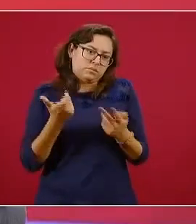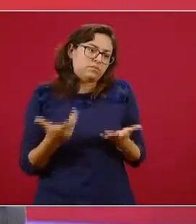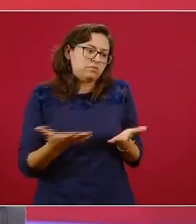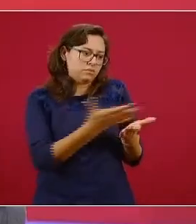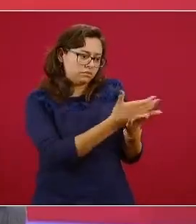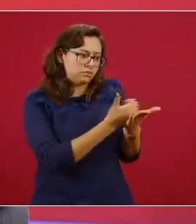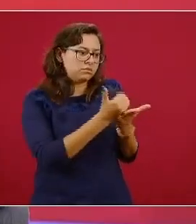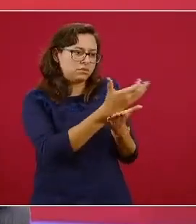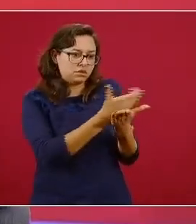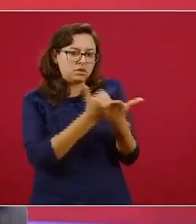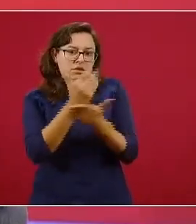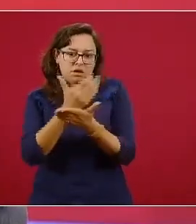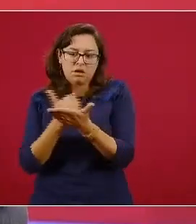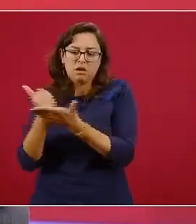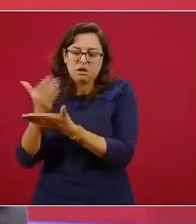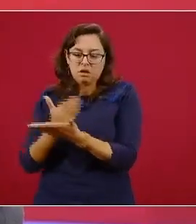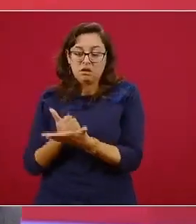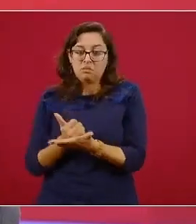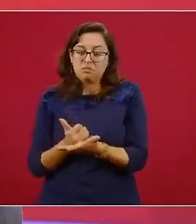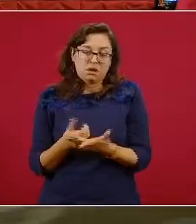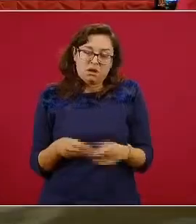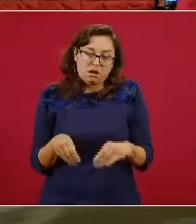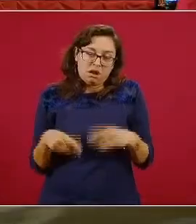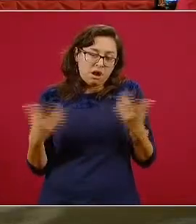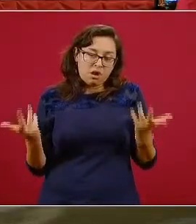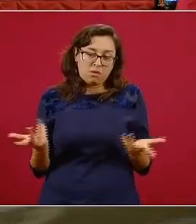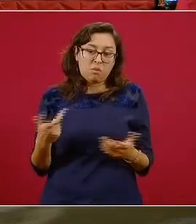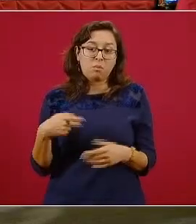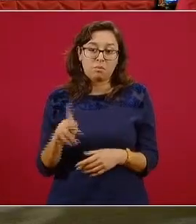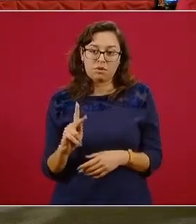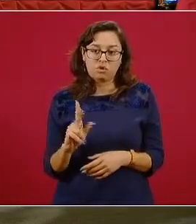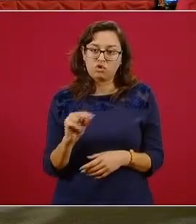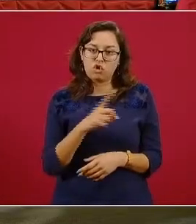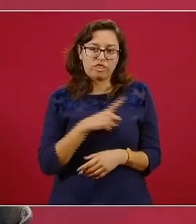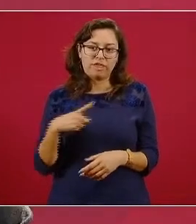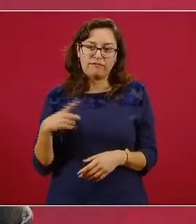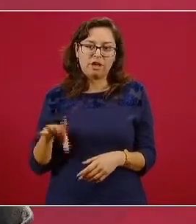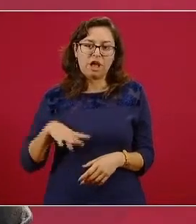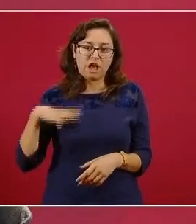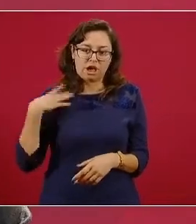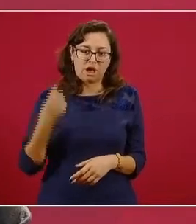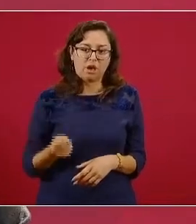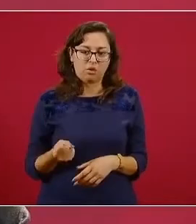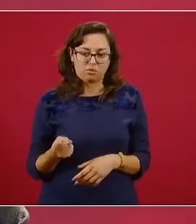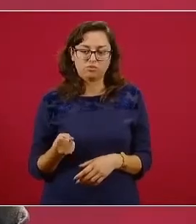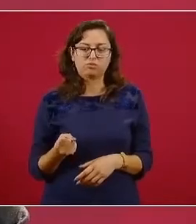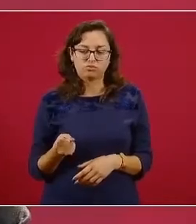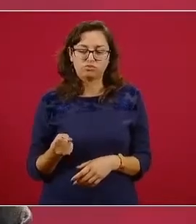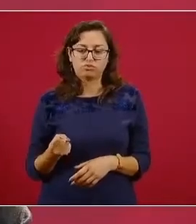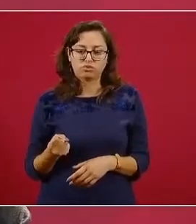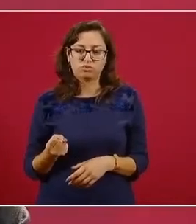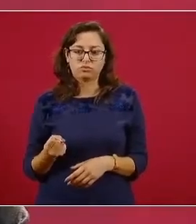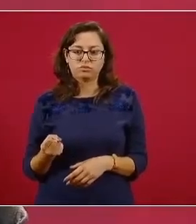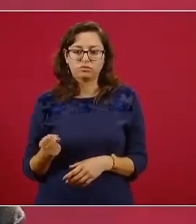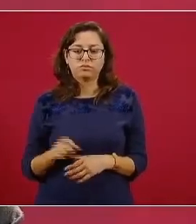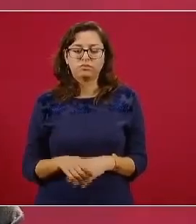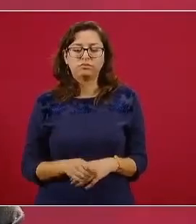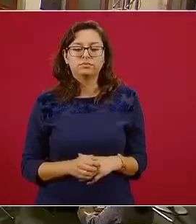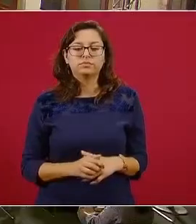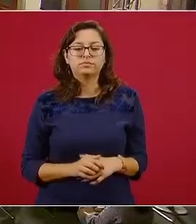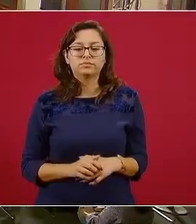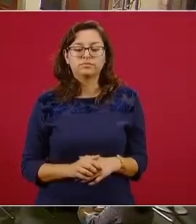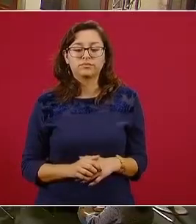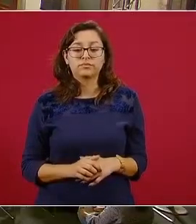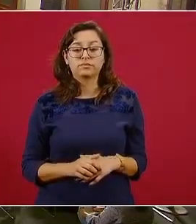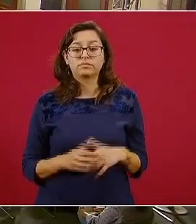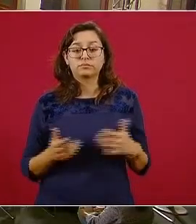hospitales y consultorios privados, no se abuse, no se exceda de lo que pudiera ser razonable.